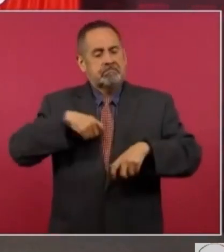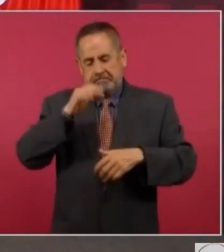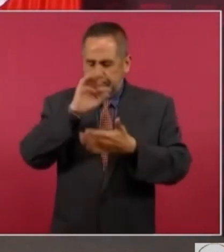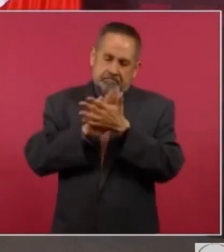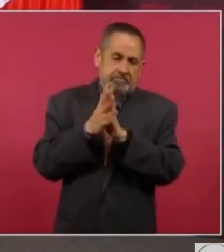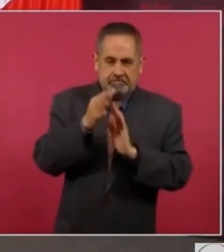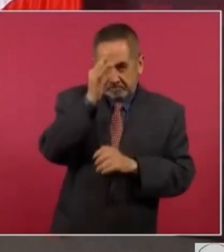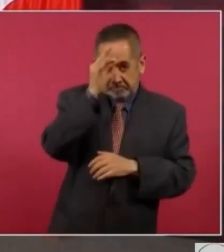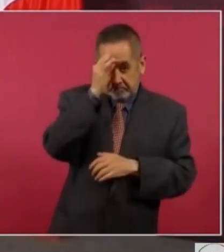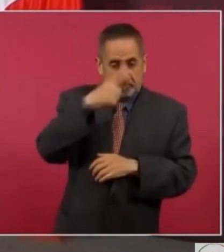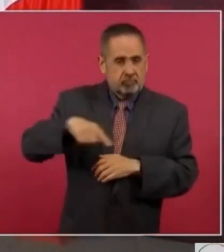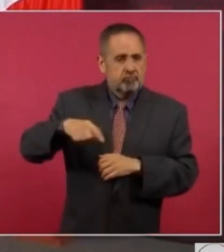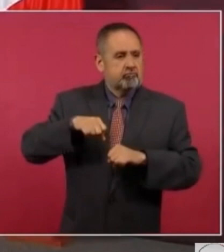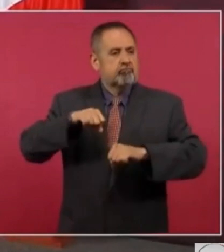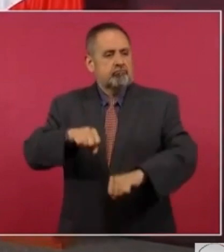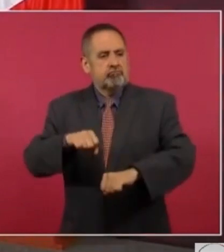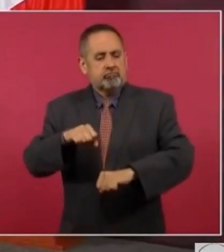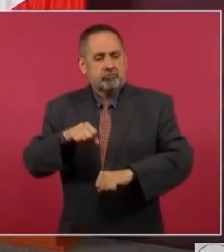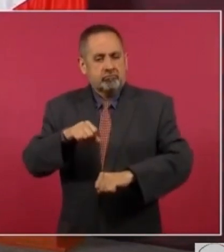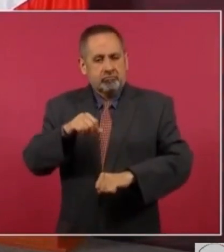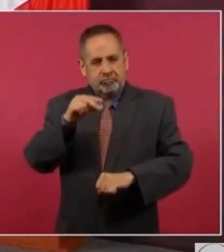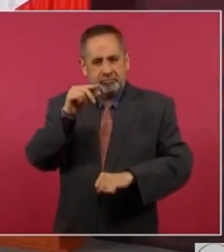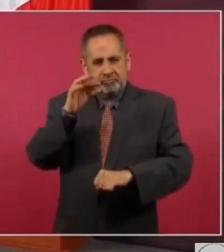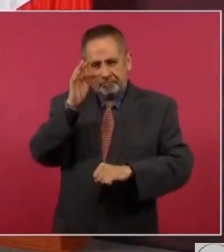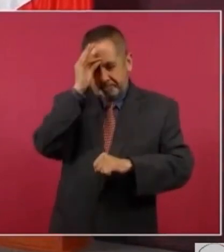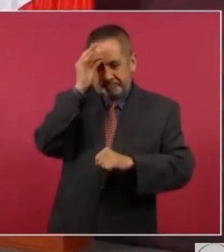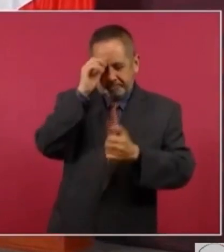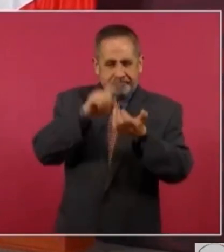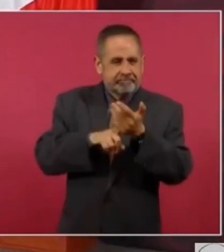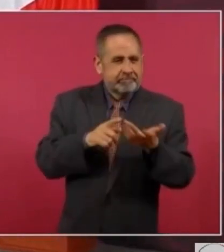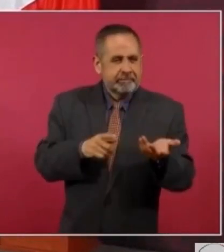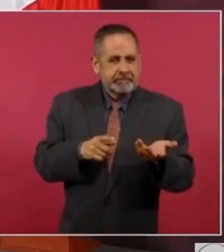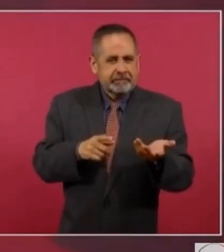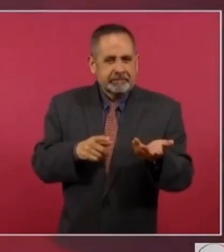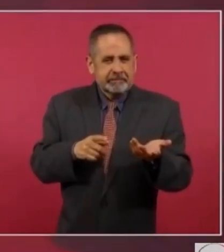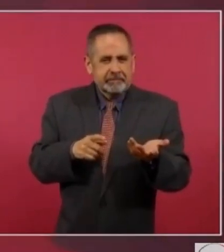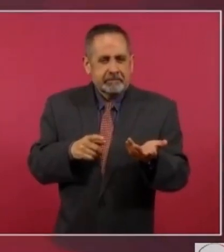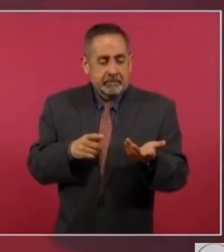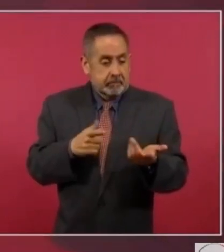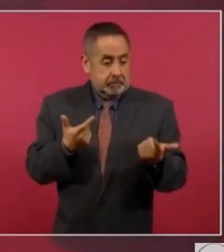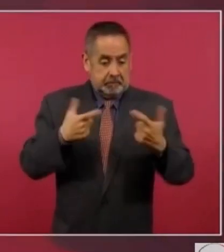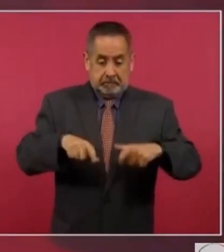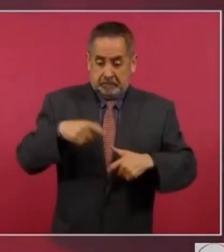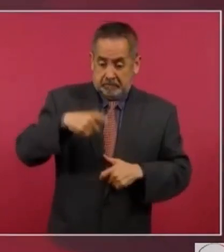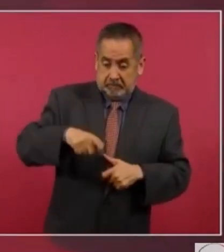porque el poder atonta a los inteligentes y a los tontos los vuelve locos.